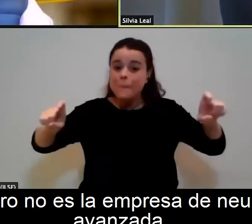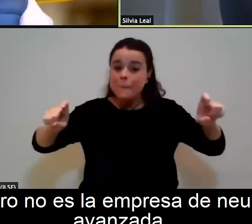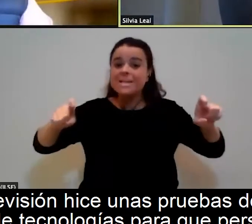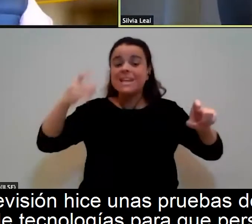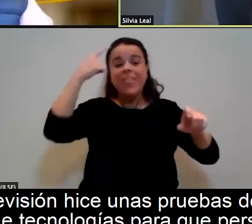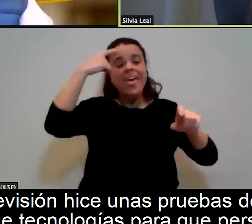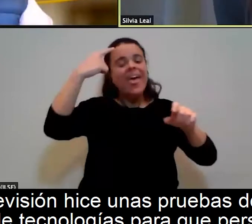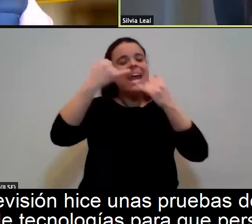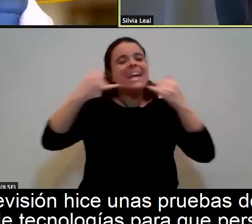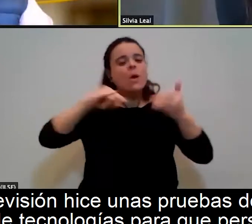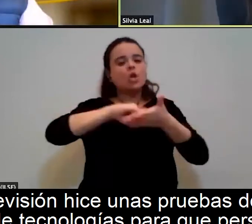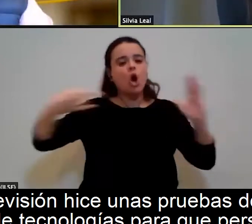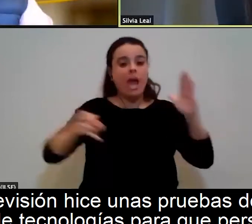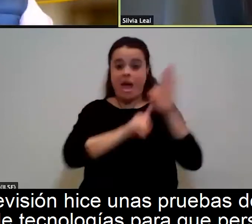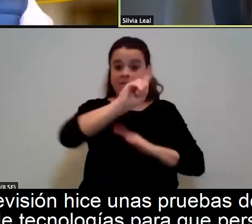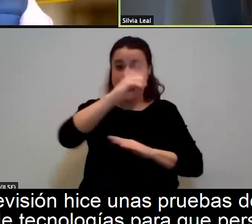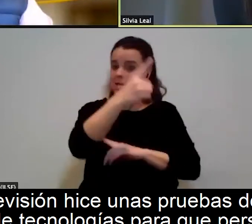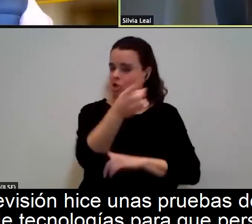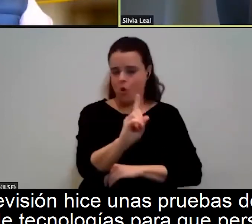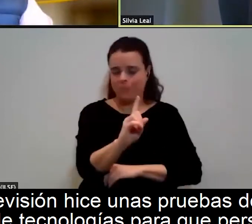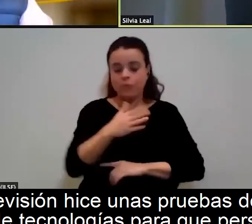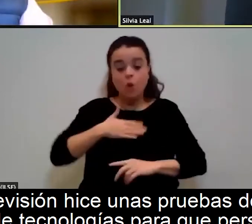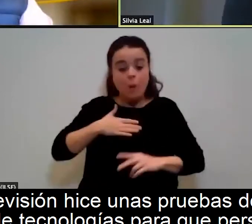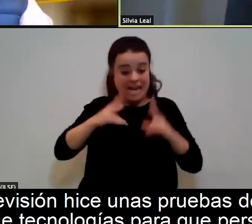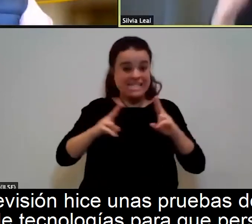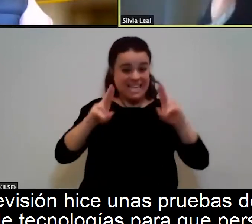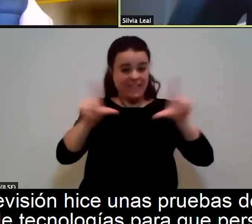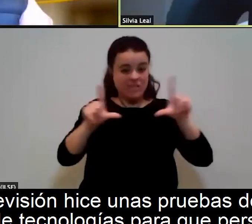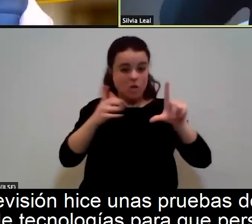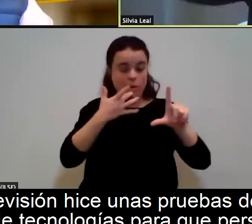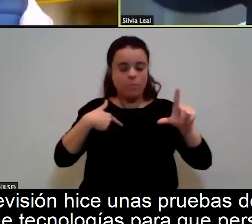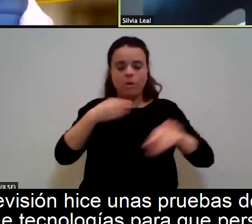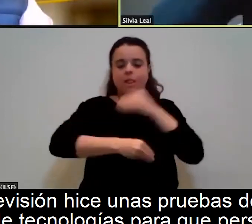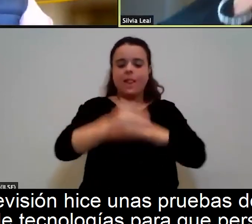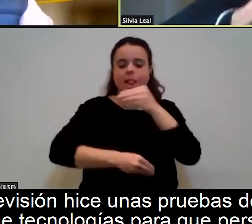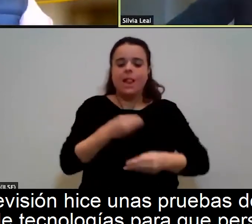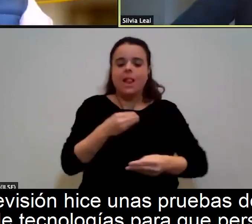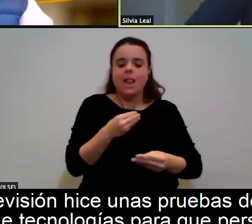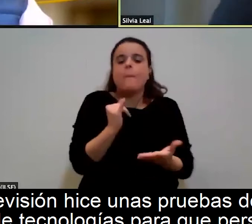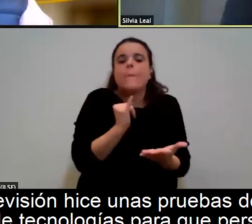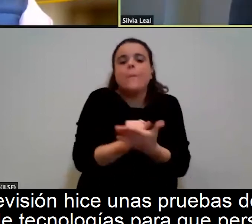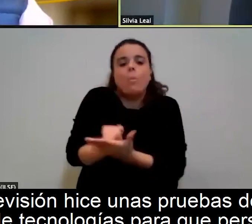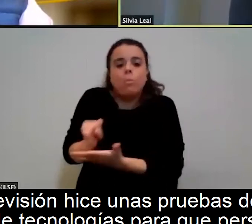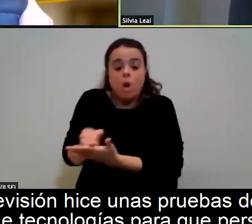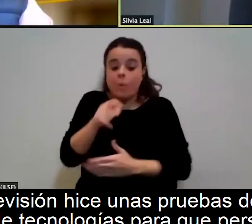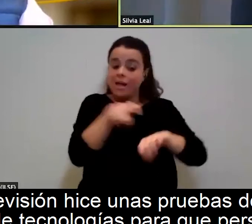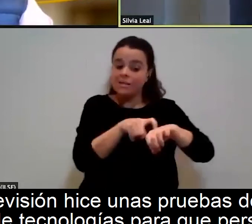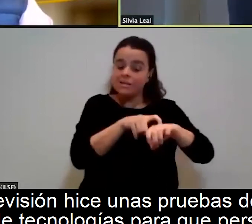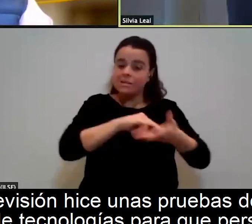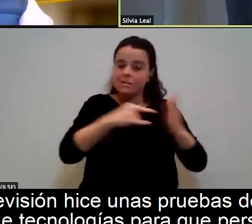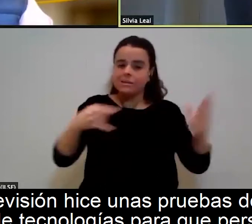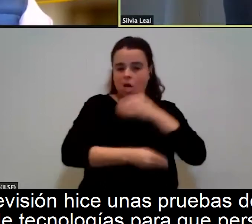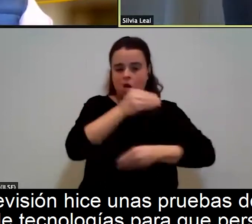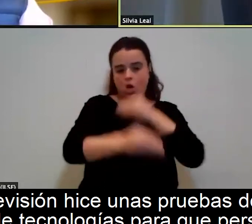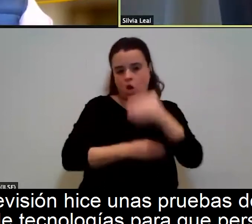avanzada. En la serie de televisión, por ejemplo, utilicé y, bueno, pues hice unas pruebas de cómo se están utilizando este tipo de tecnologías para que